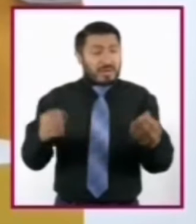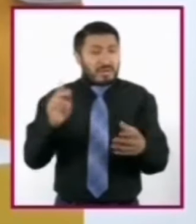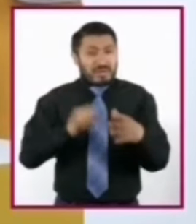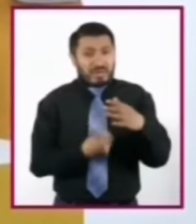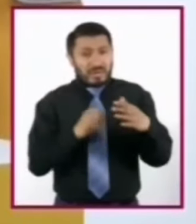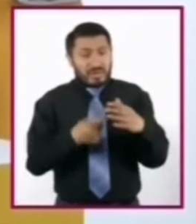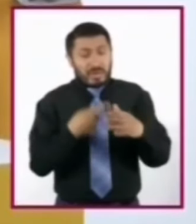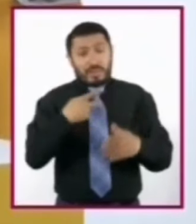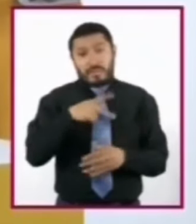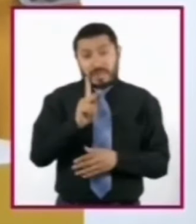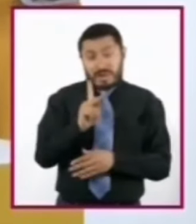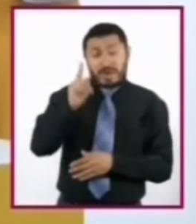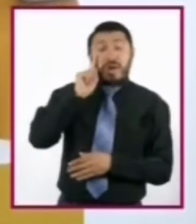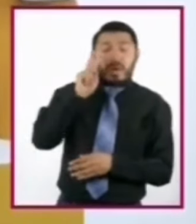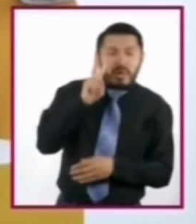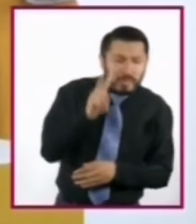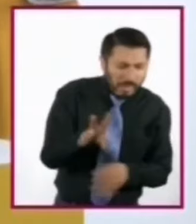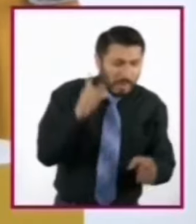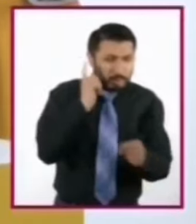procesos biológicos.